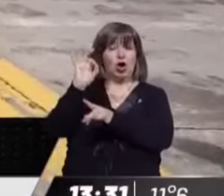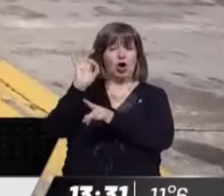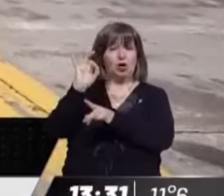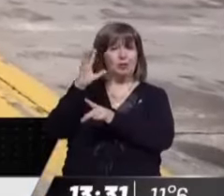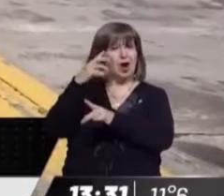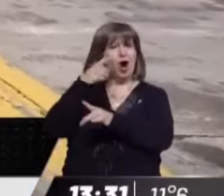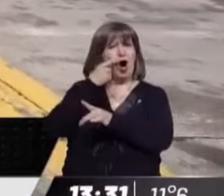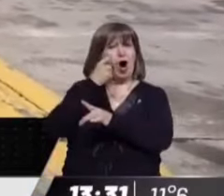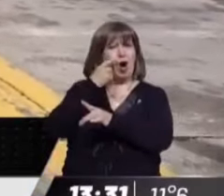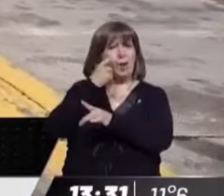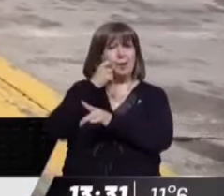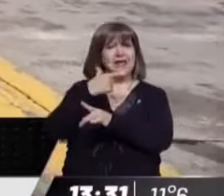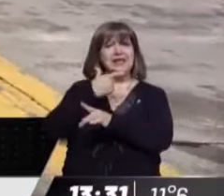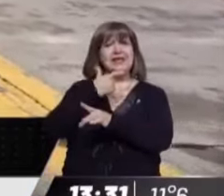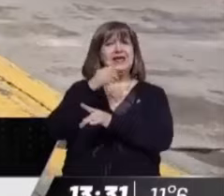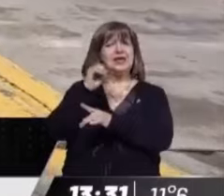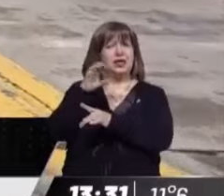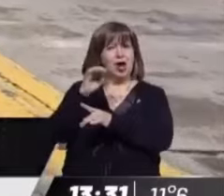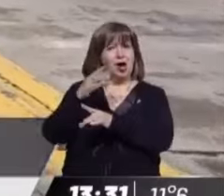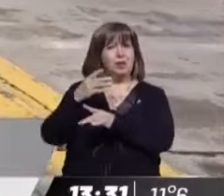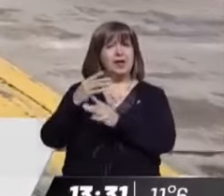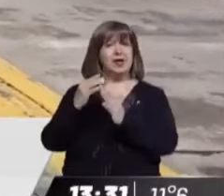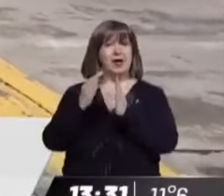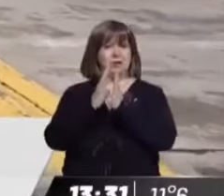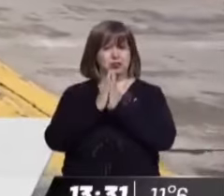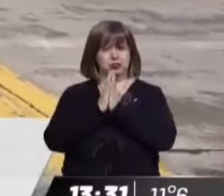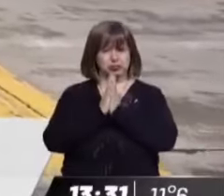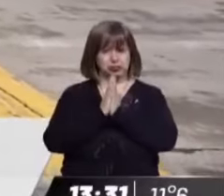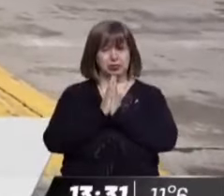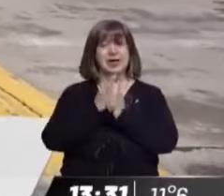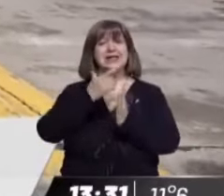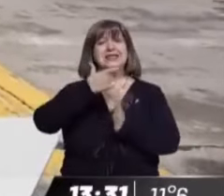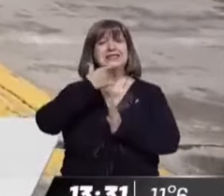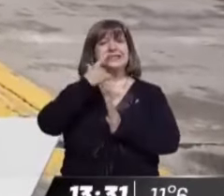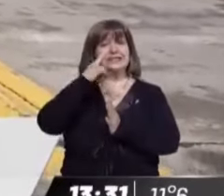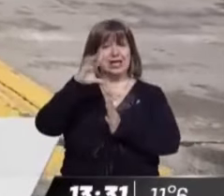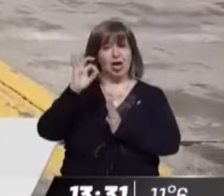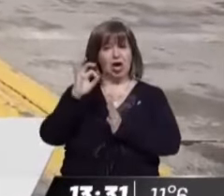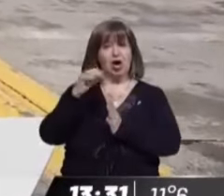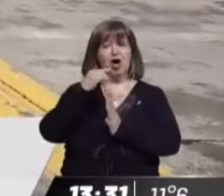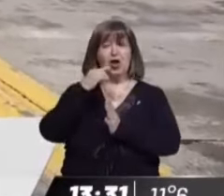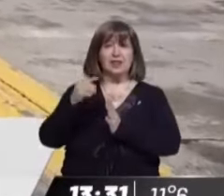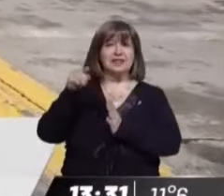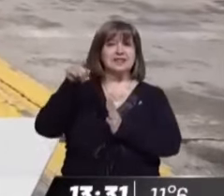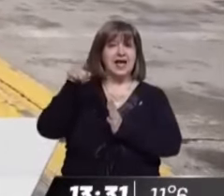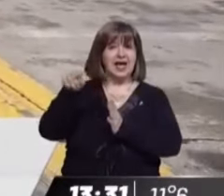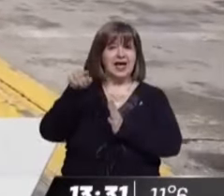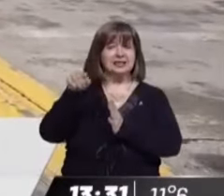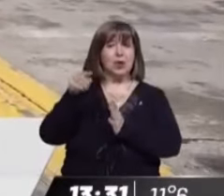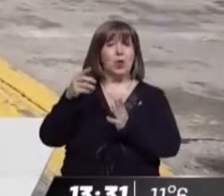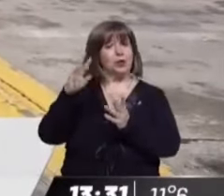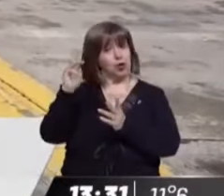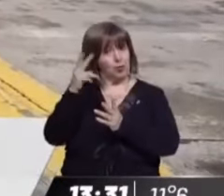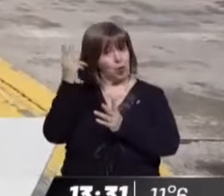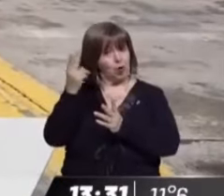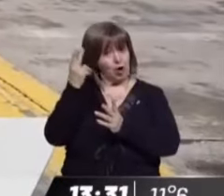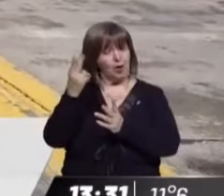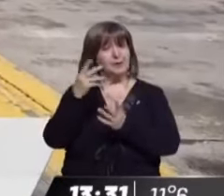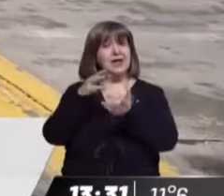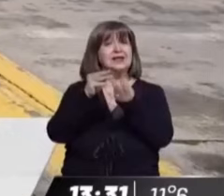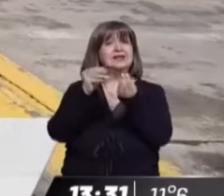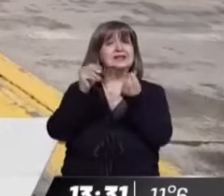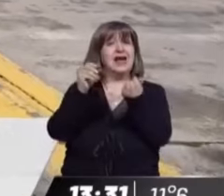confluencia de Tres Ríos y de tres montañas y sí lo decía Este es el lugar con más energía de la Cordillera la